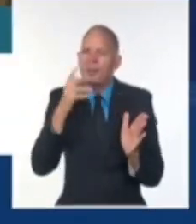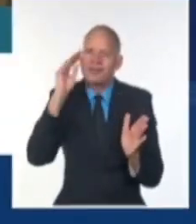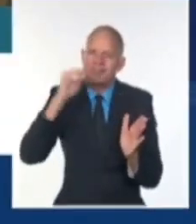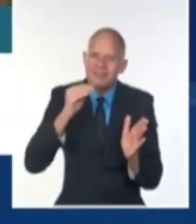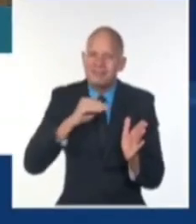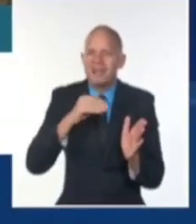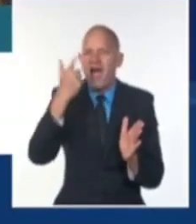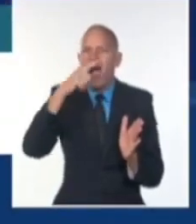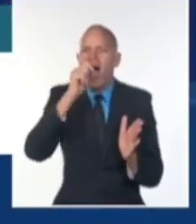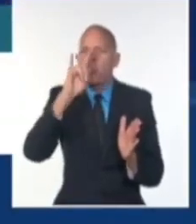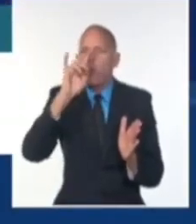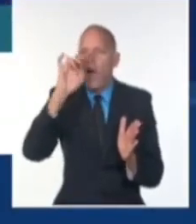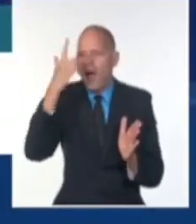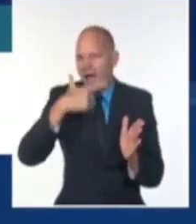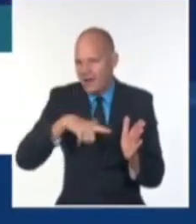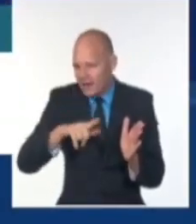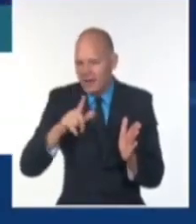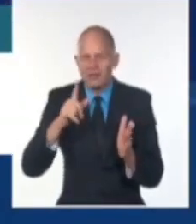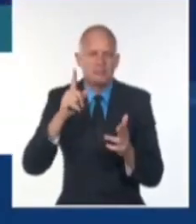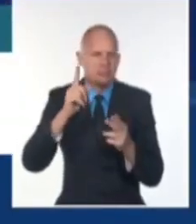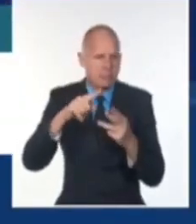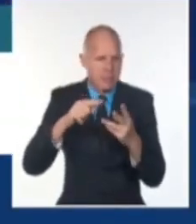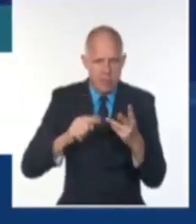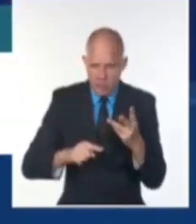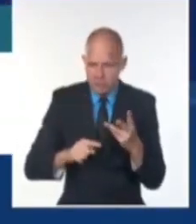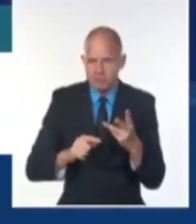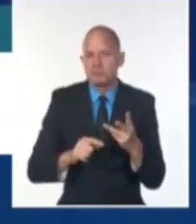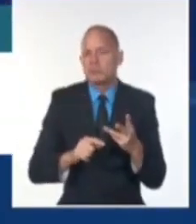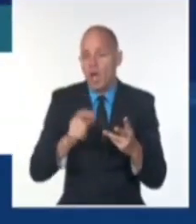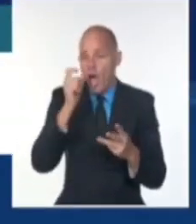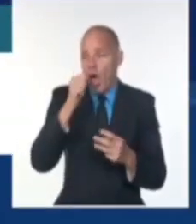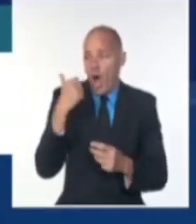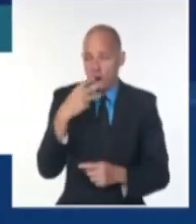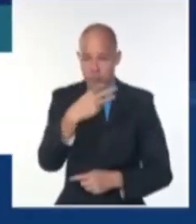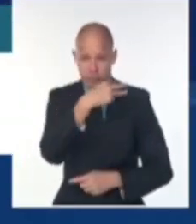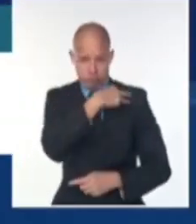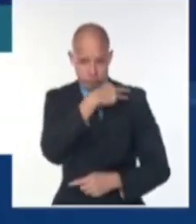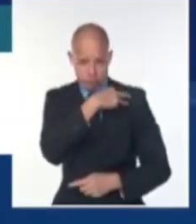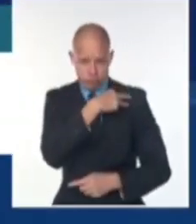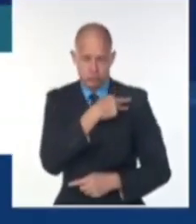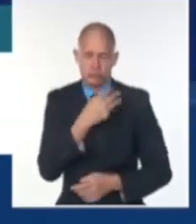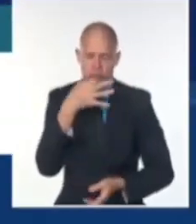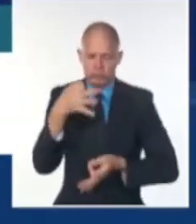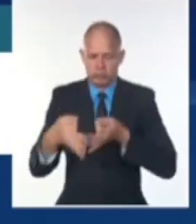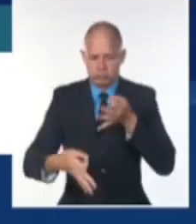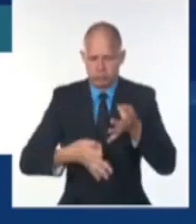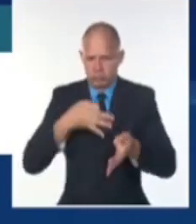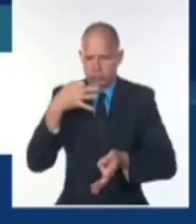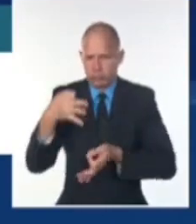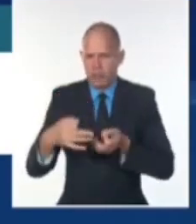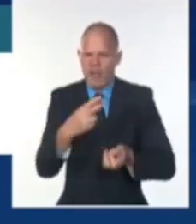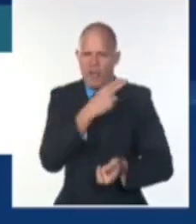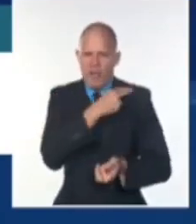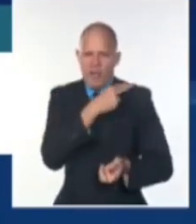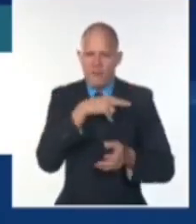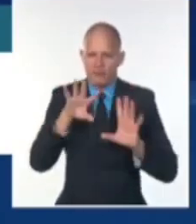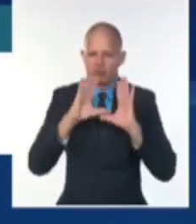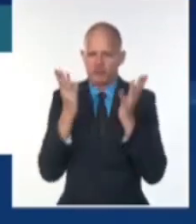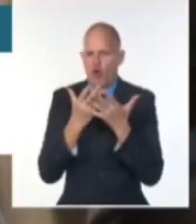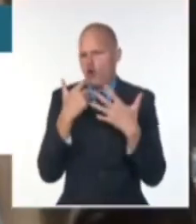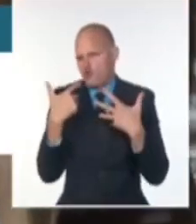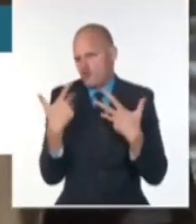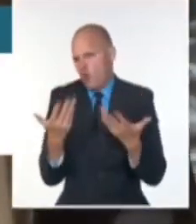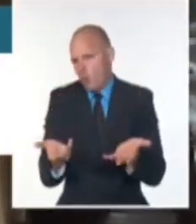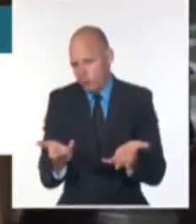de 4 años de trabajo. El primer coronel, Mario Méndez Valledo, jefe de la Dirección de